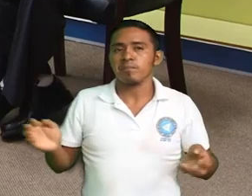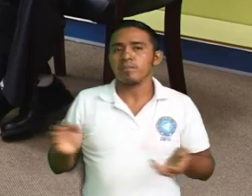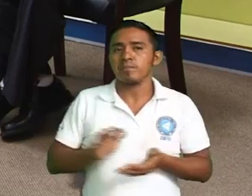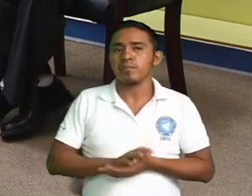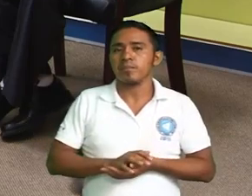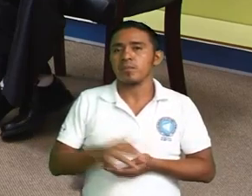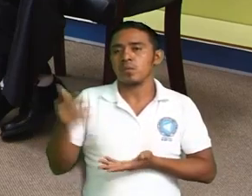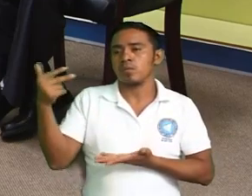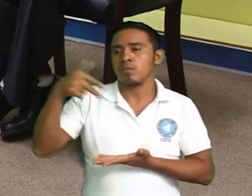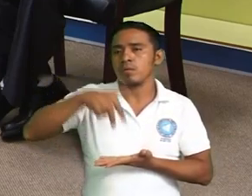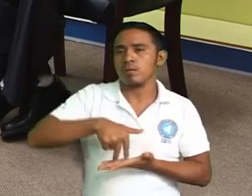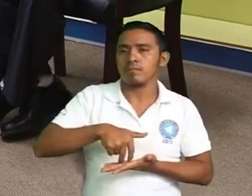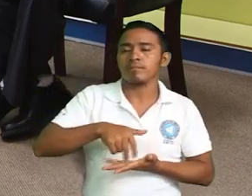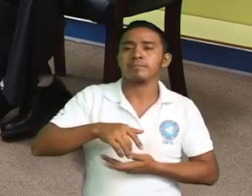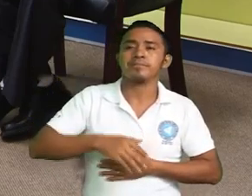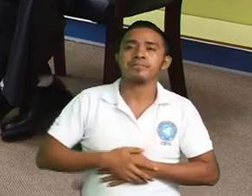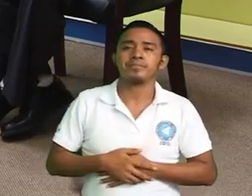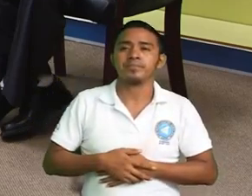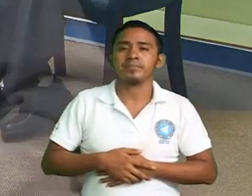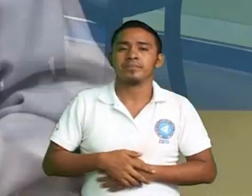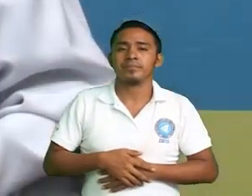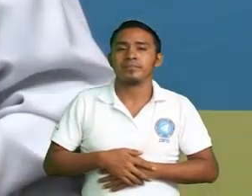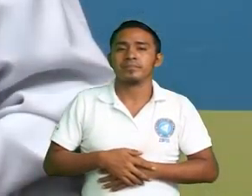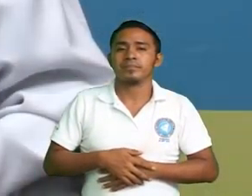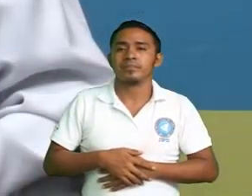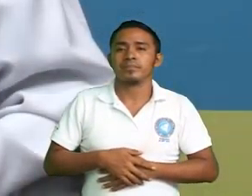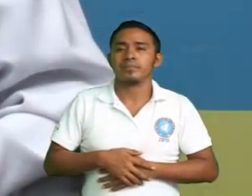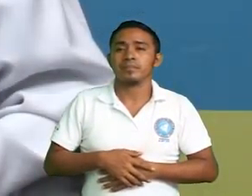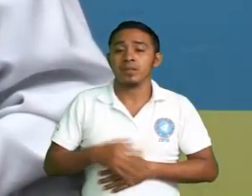de estar parado, por ejemplo?